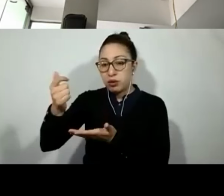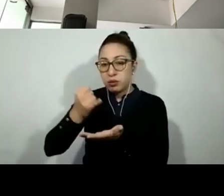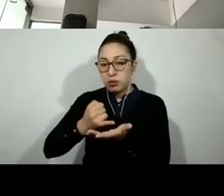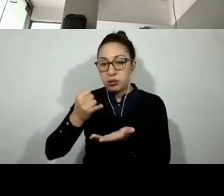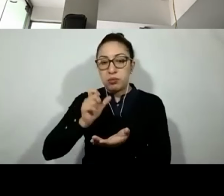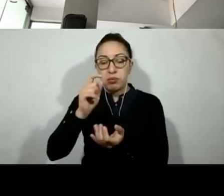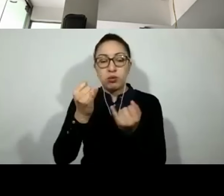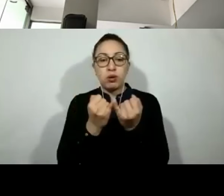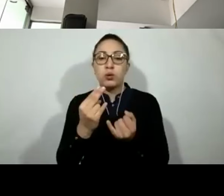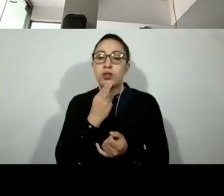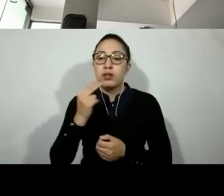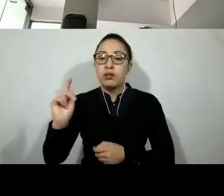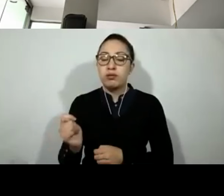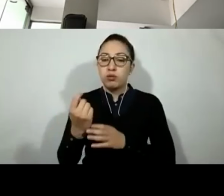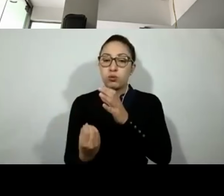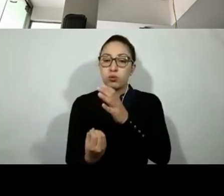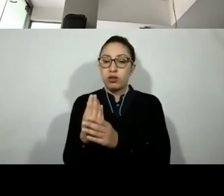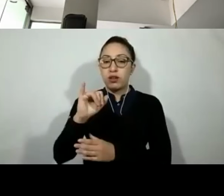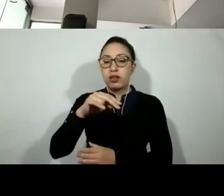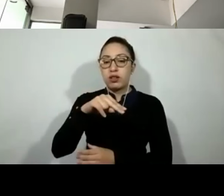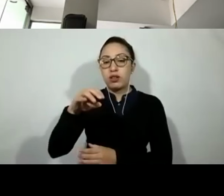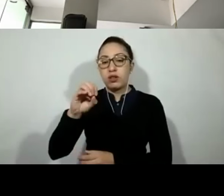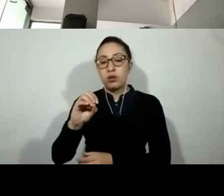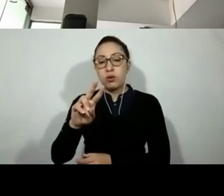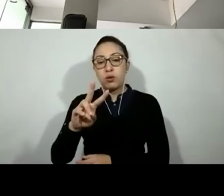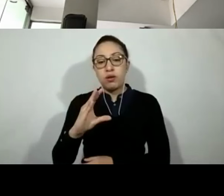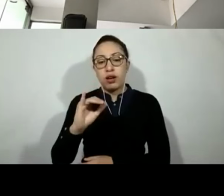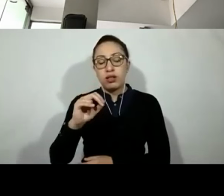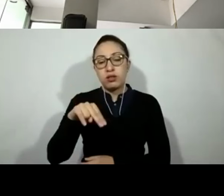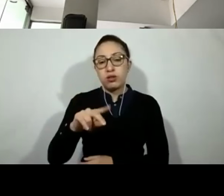innovación, con miras a instrumentar desde el punto